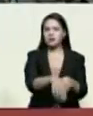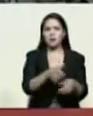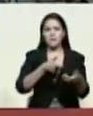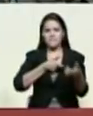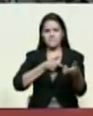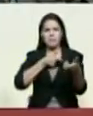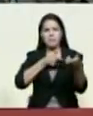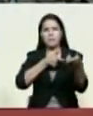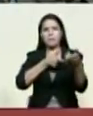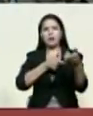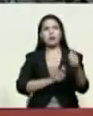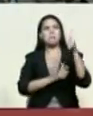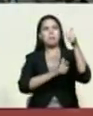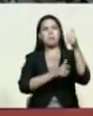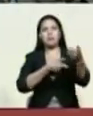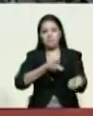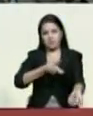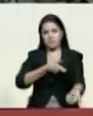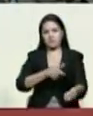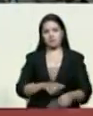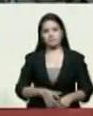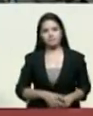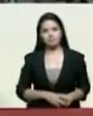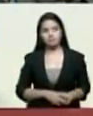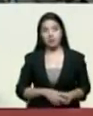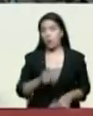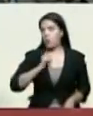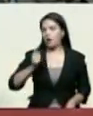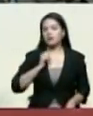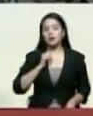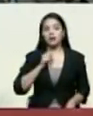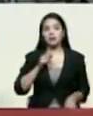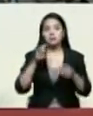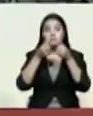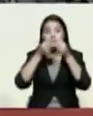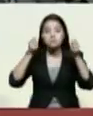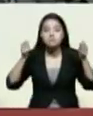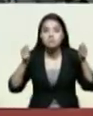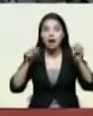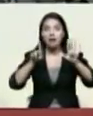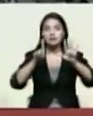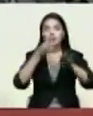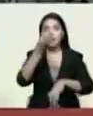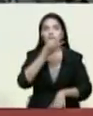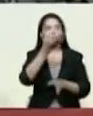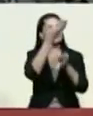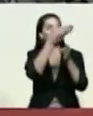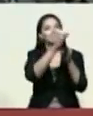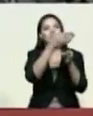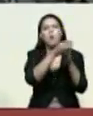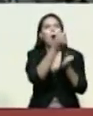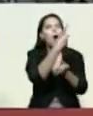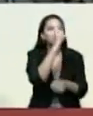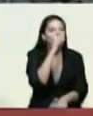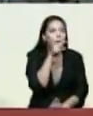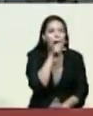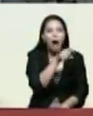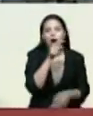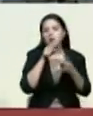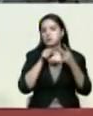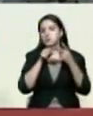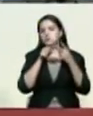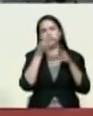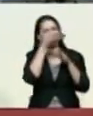ametralladora apuntando para arriba y otra para abajo. El que se asomara después de las 6 de la tarde, no importaba qué edad tenía,